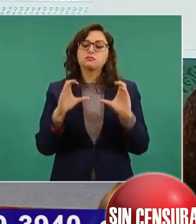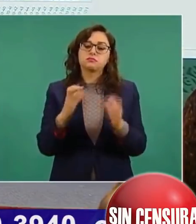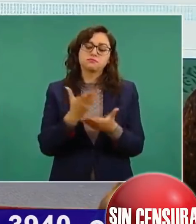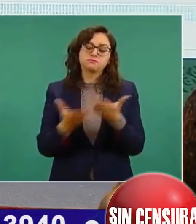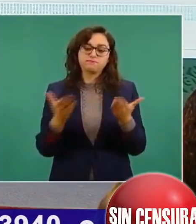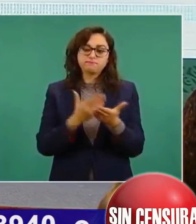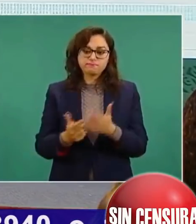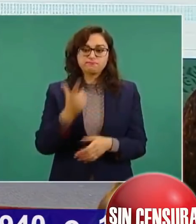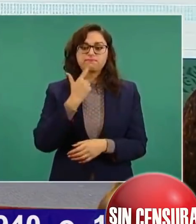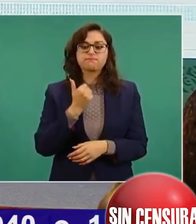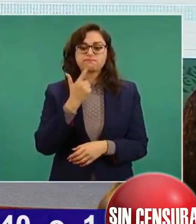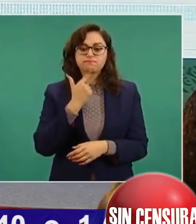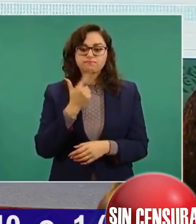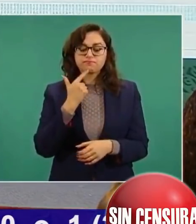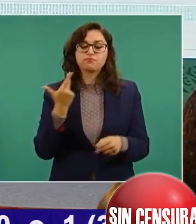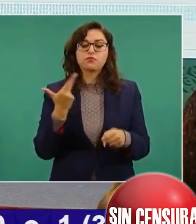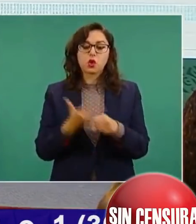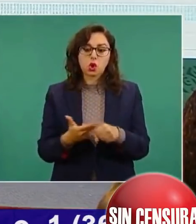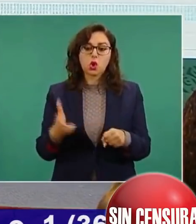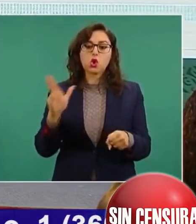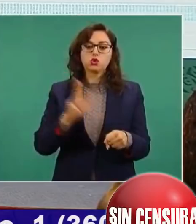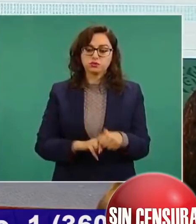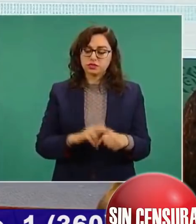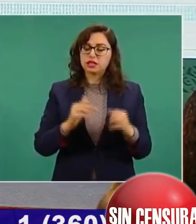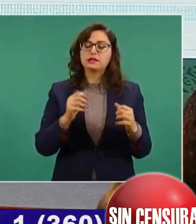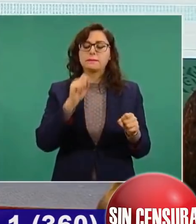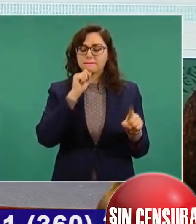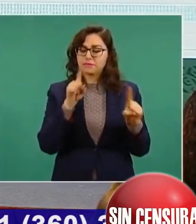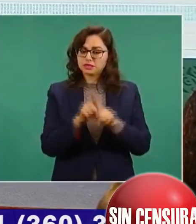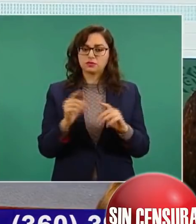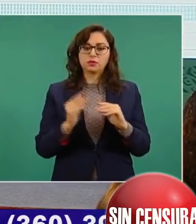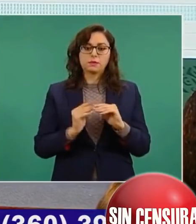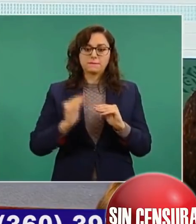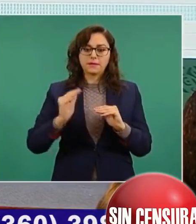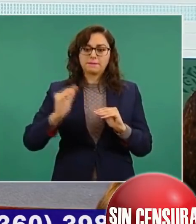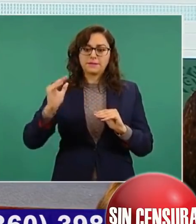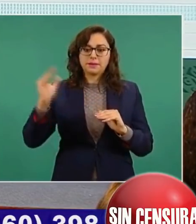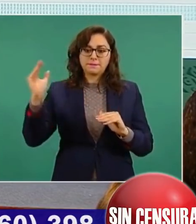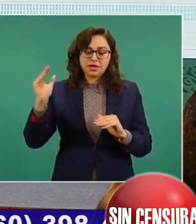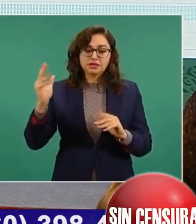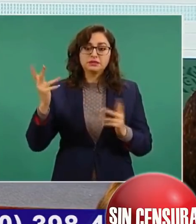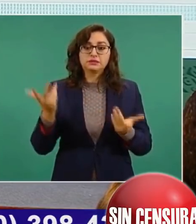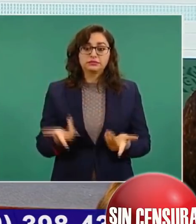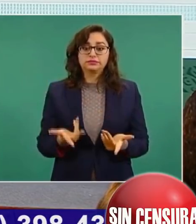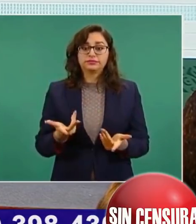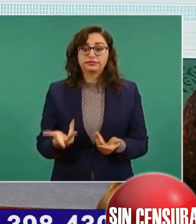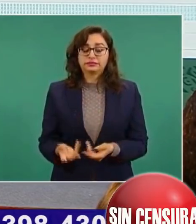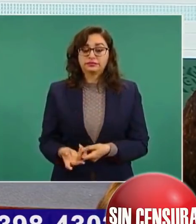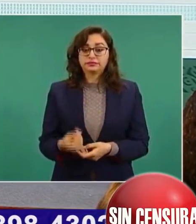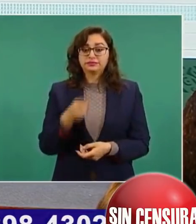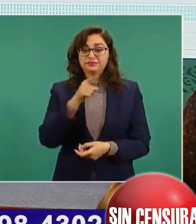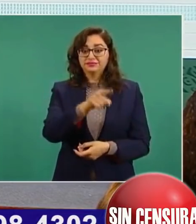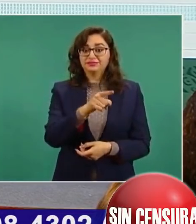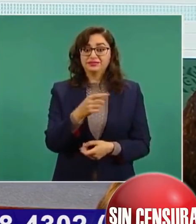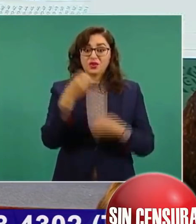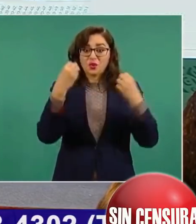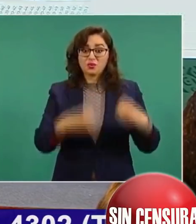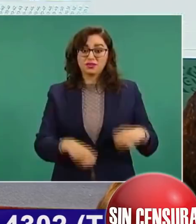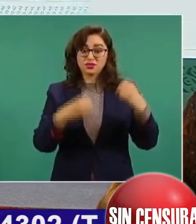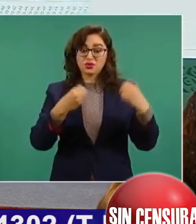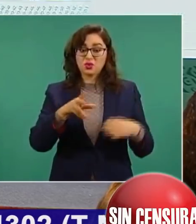la siguiente, su hospitalización en tendencia de ascenso. Y la capacidad hospitalaria llegando al límite, la